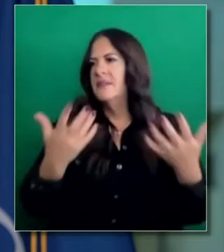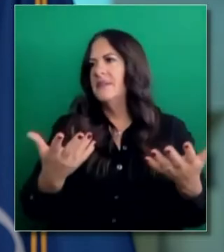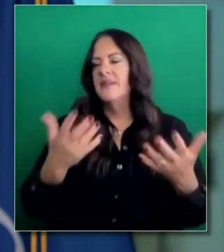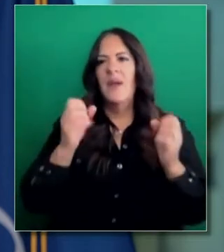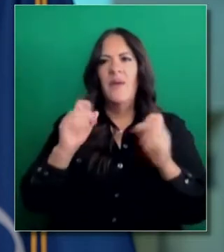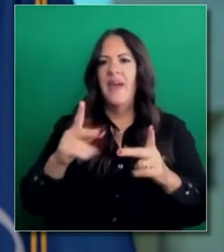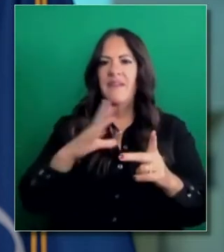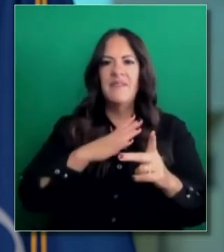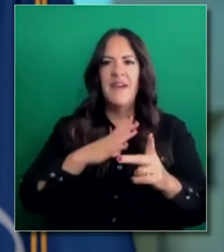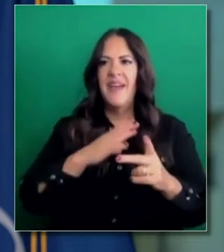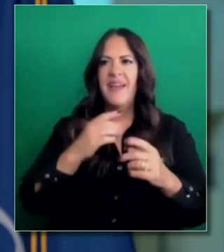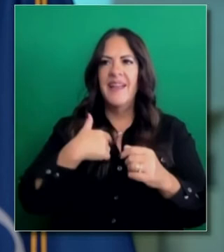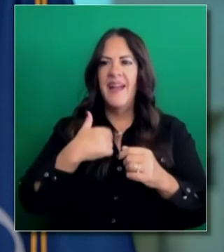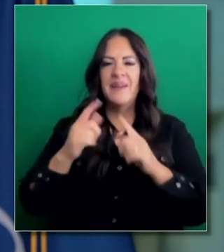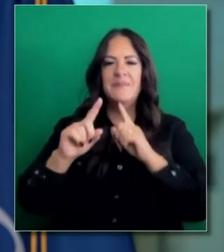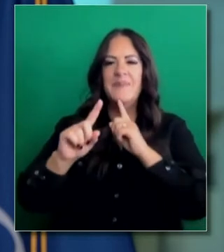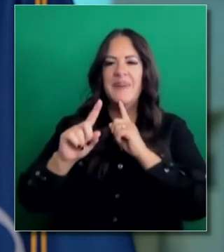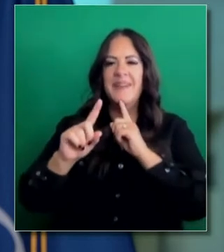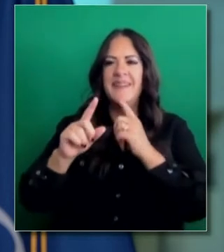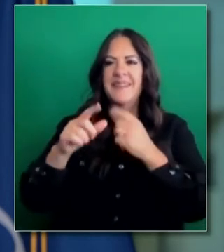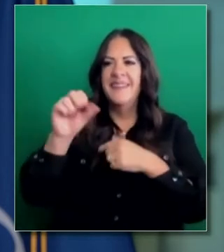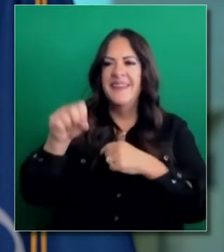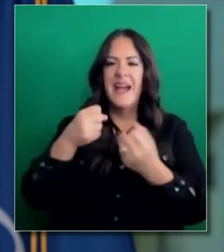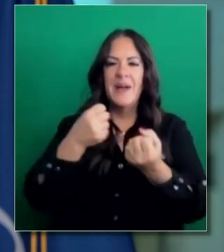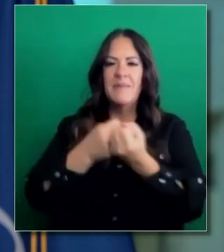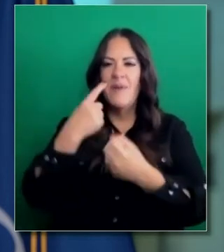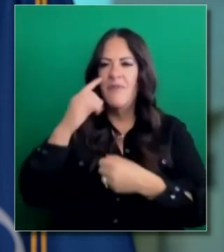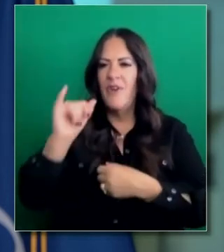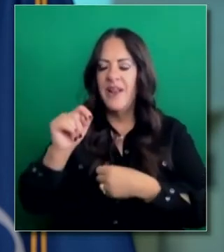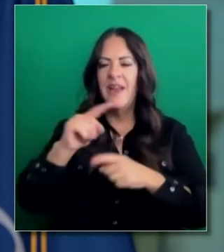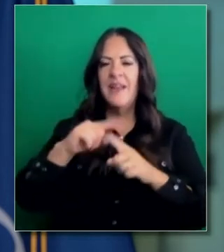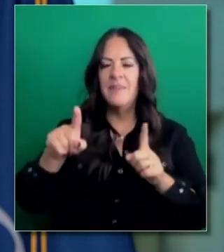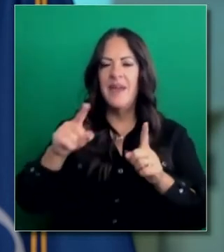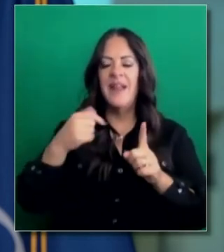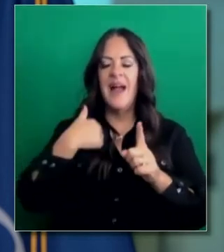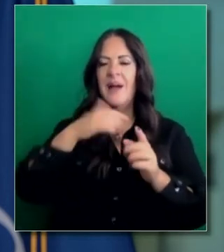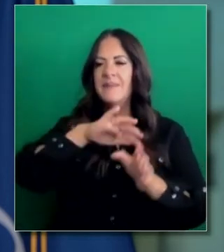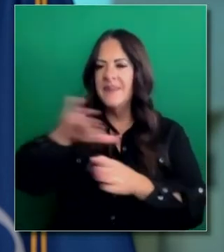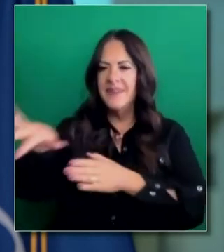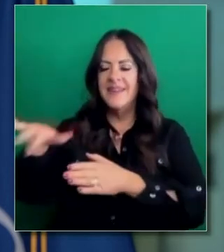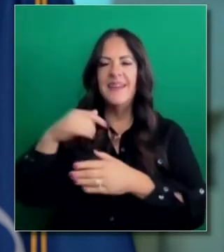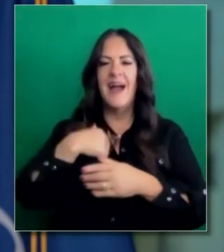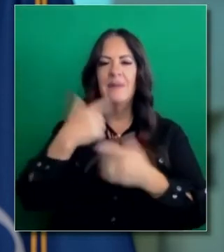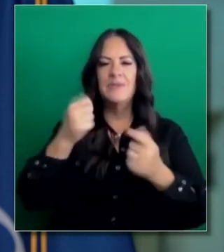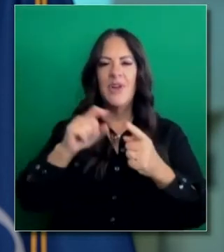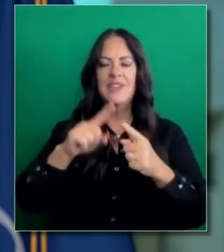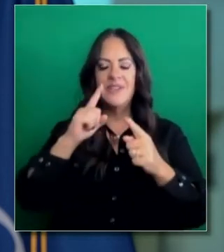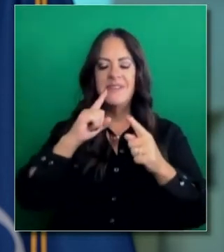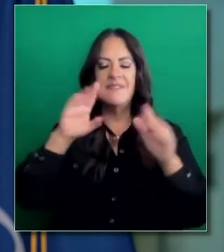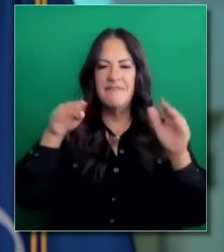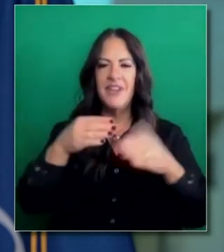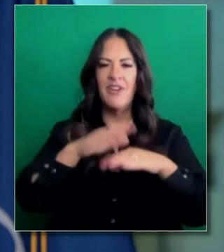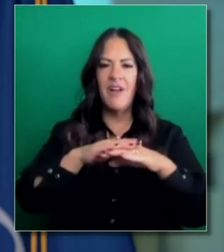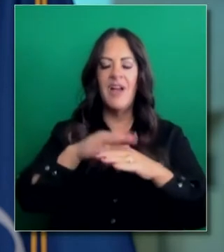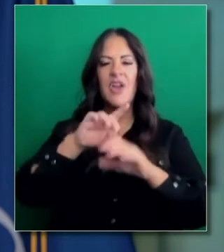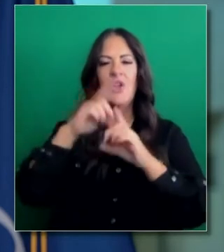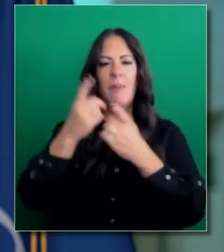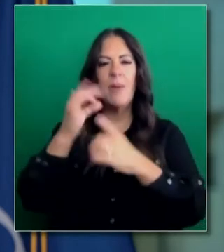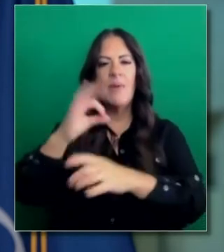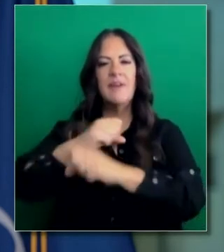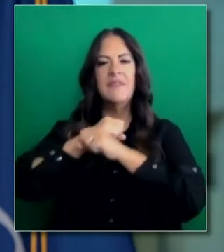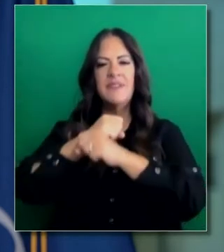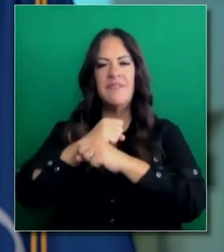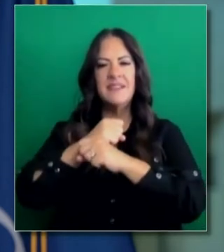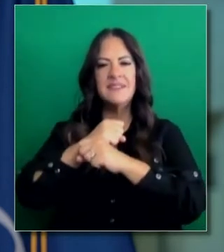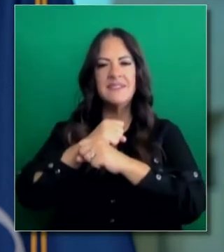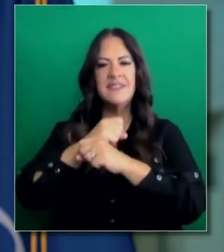mire yo estoy tratando de hacer que 292 mil personas reciban su vacuna y obtener más apoyo de todos